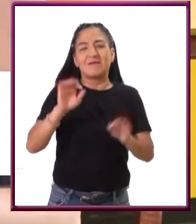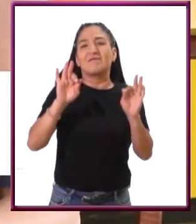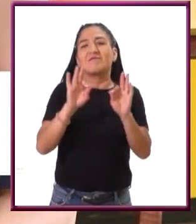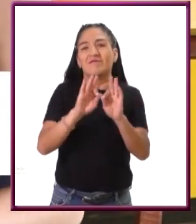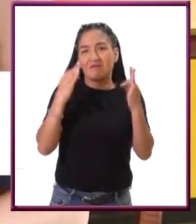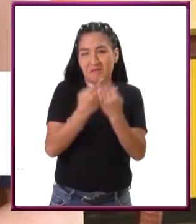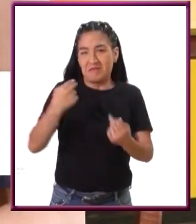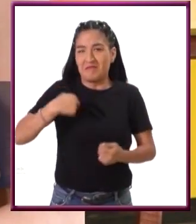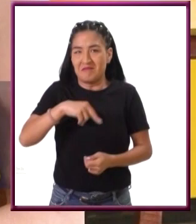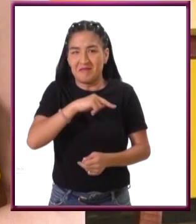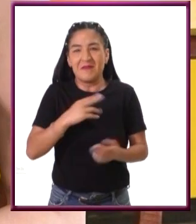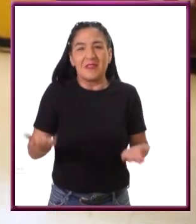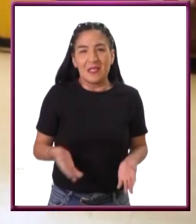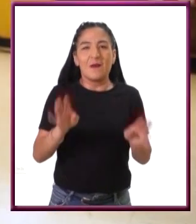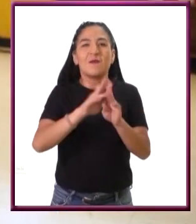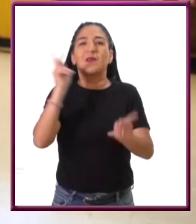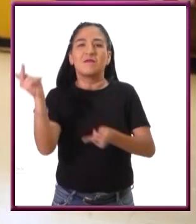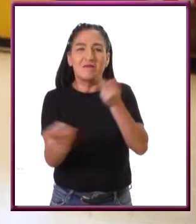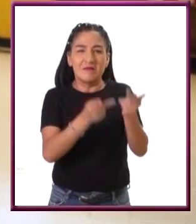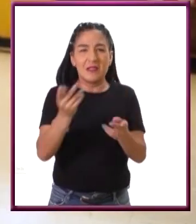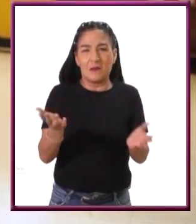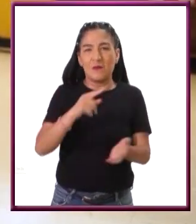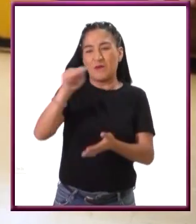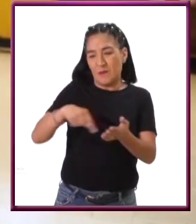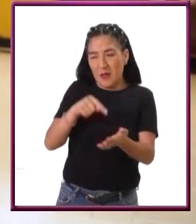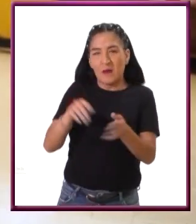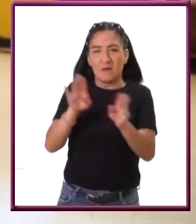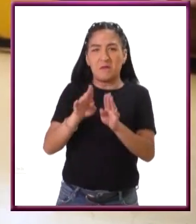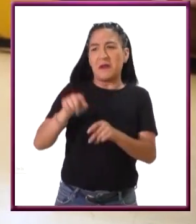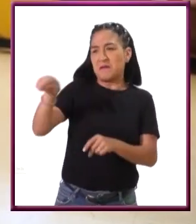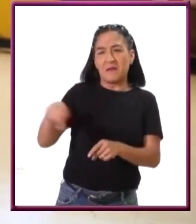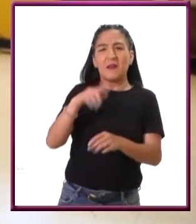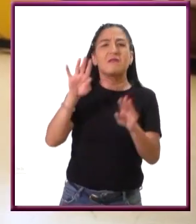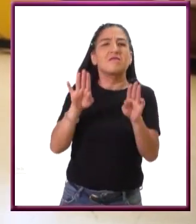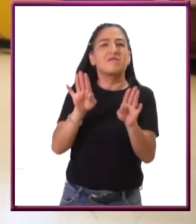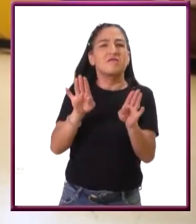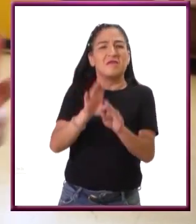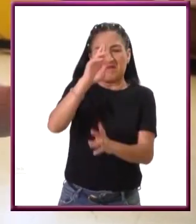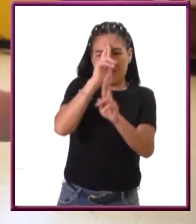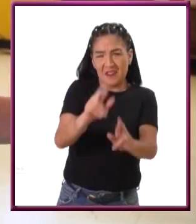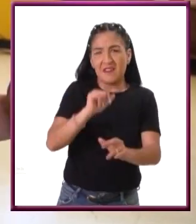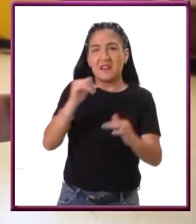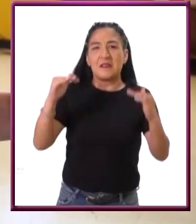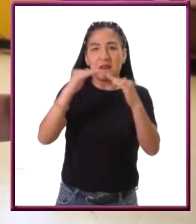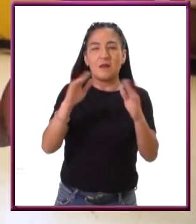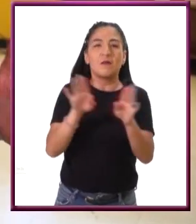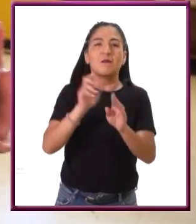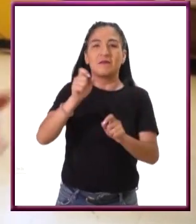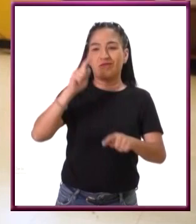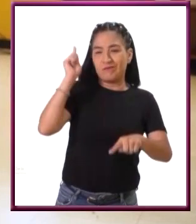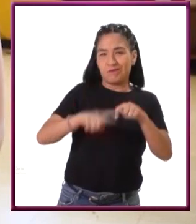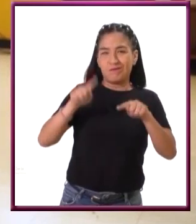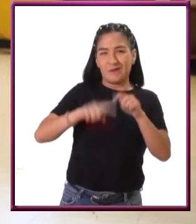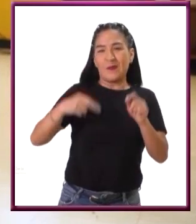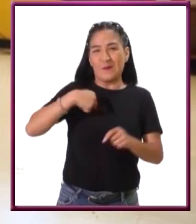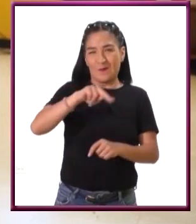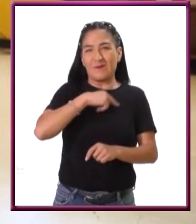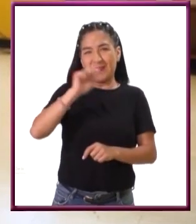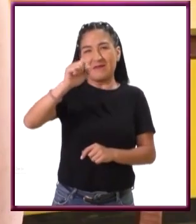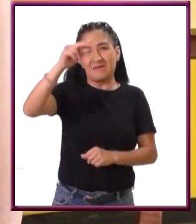o nuestra forma de ser, de cuestionar cualquier espacio que no sea igualitario o que pretenda alimentar nuestras